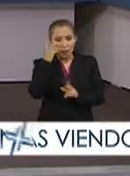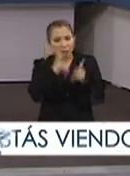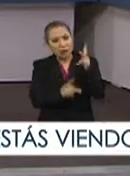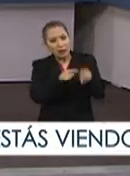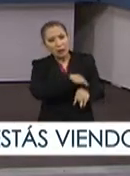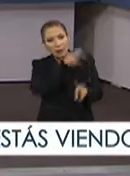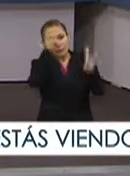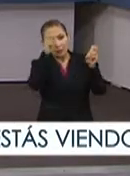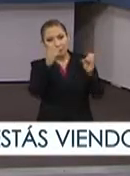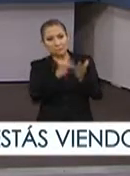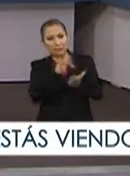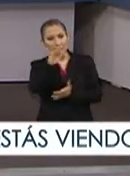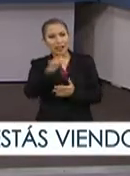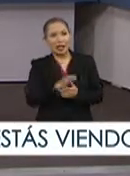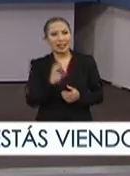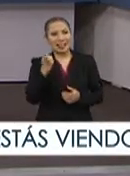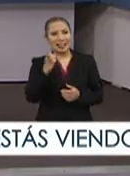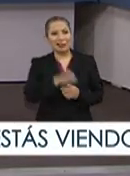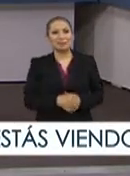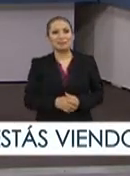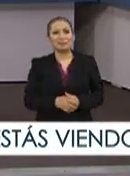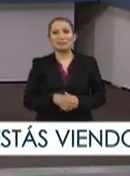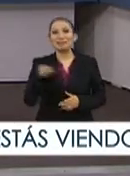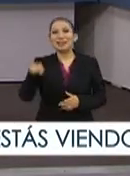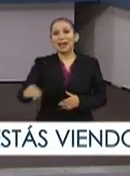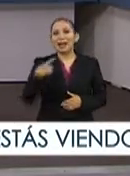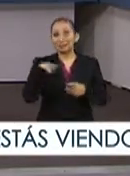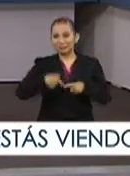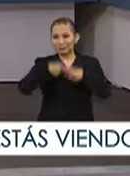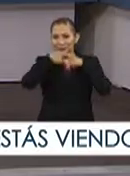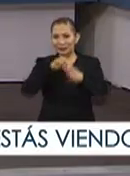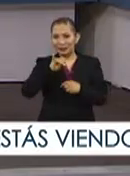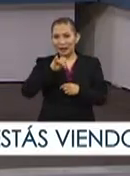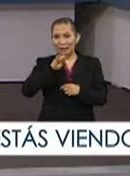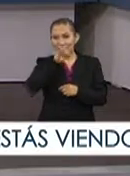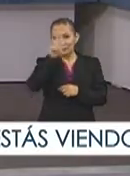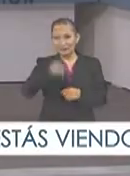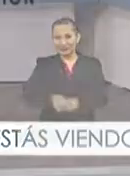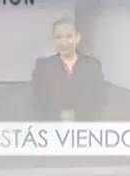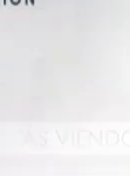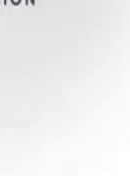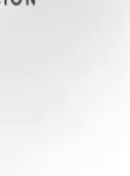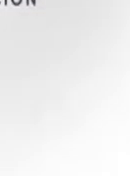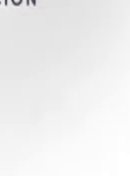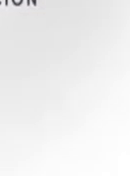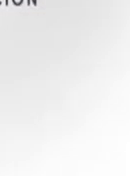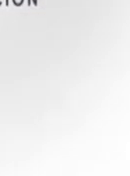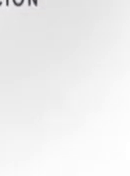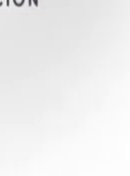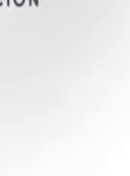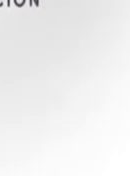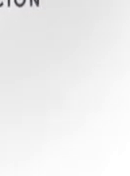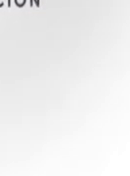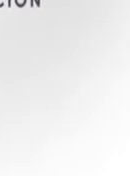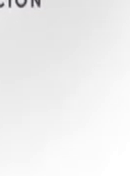hablando de estos temas. Gracias. En enero. Vamos a un corte y regresamos. Esto es Interfaz.